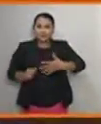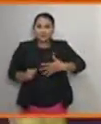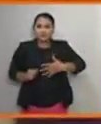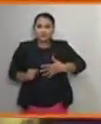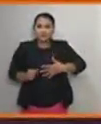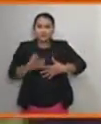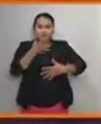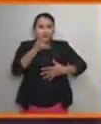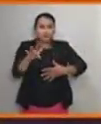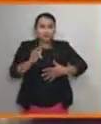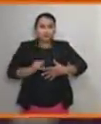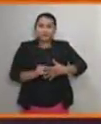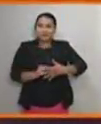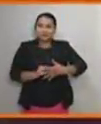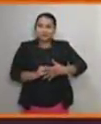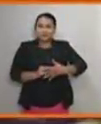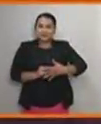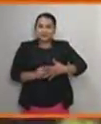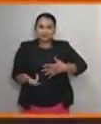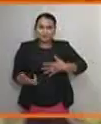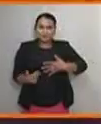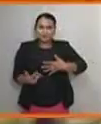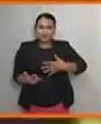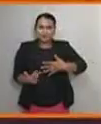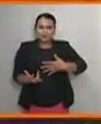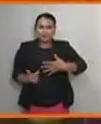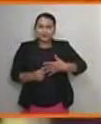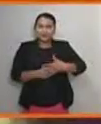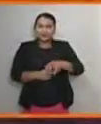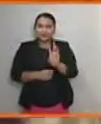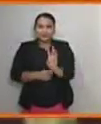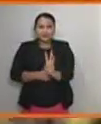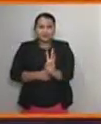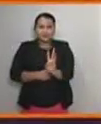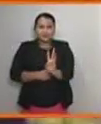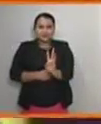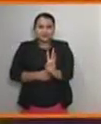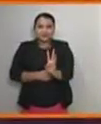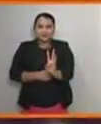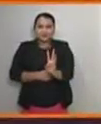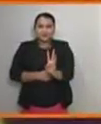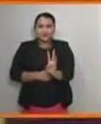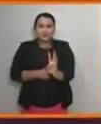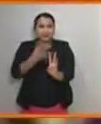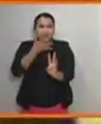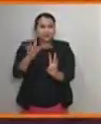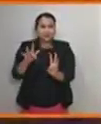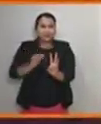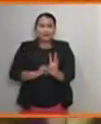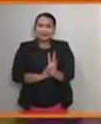Mucha suerte, porque este es el 13. Siguiente número millonario, suerte,